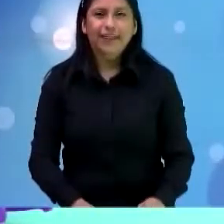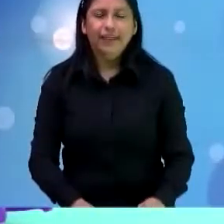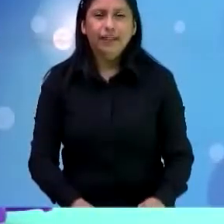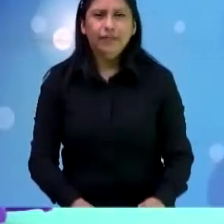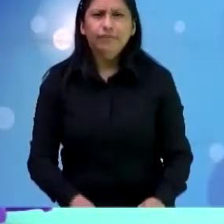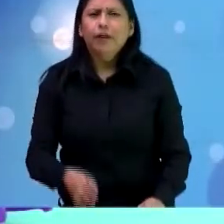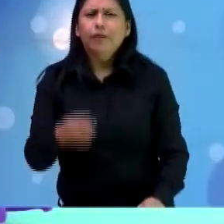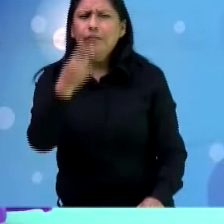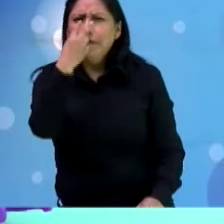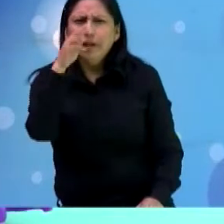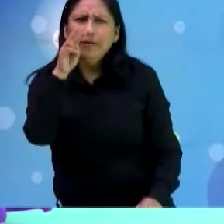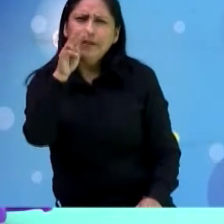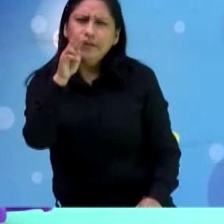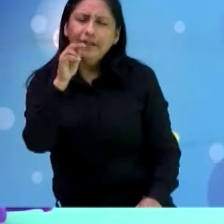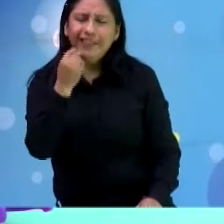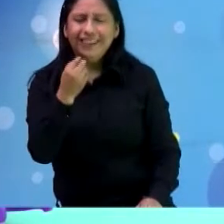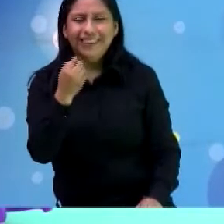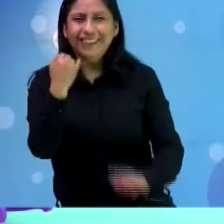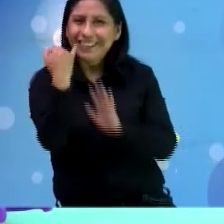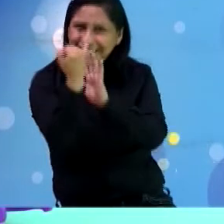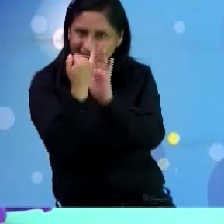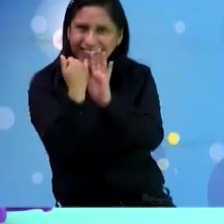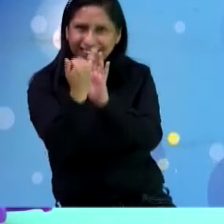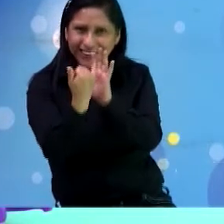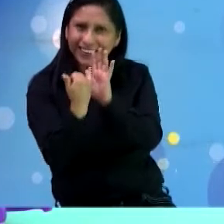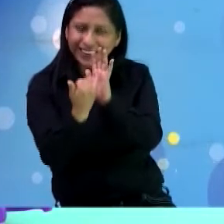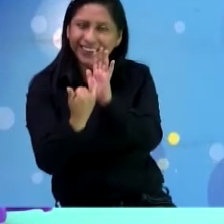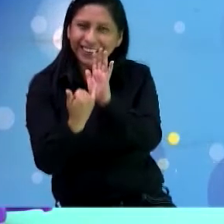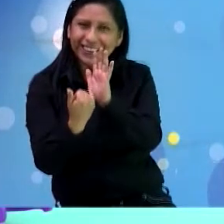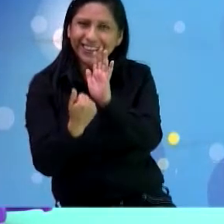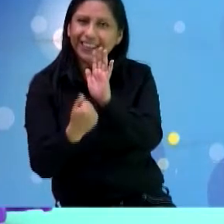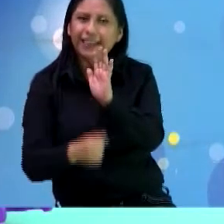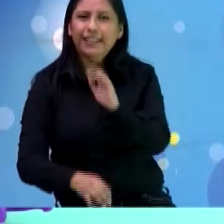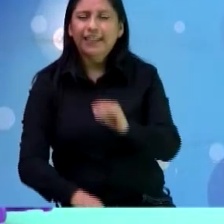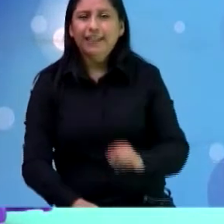me dicen que estoy dibujando.